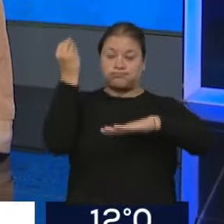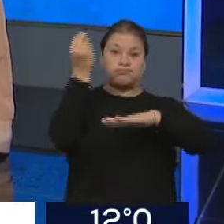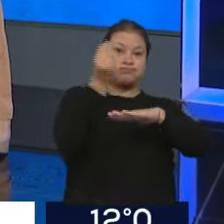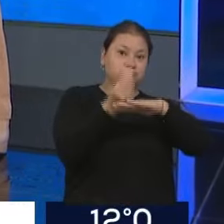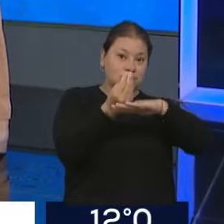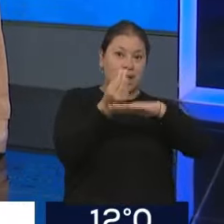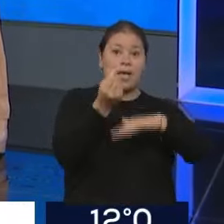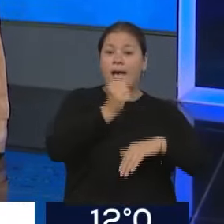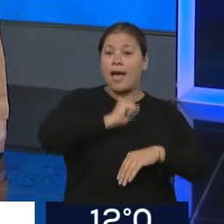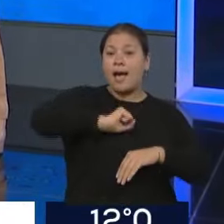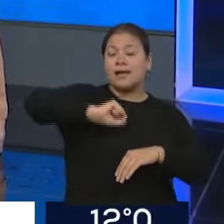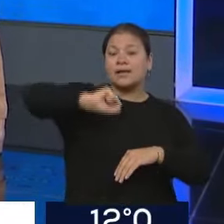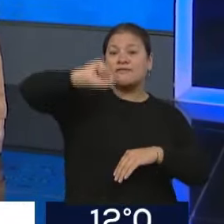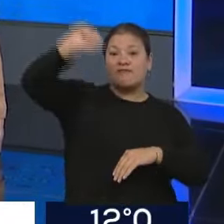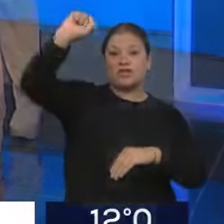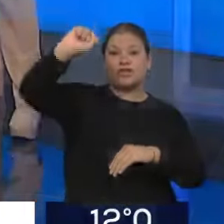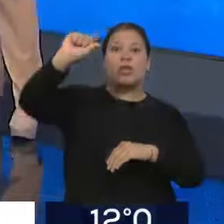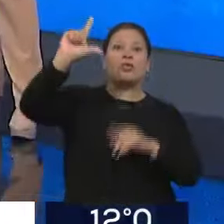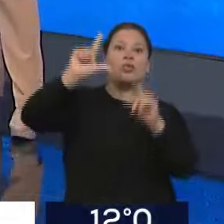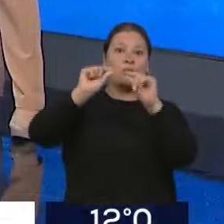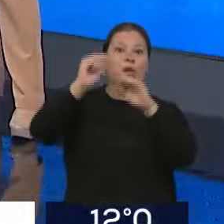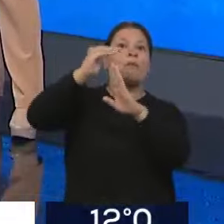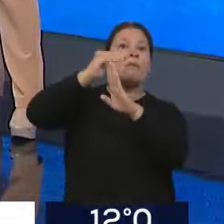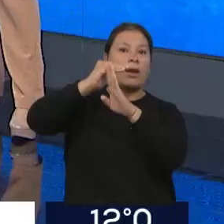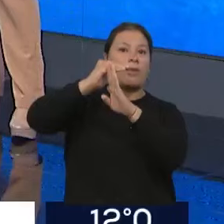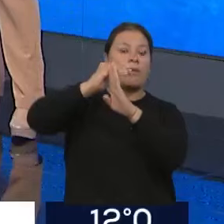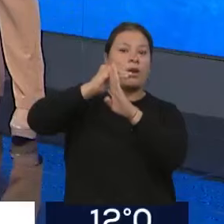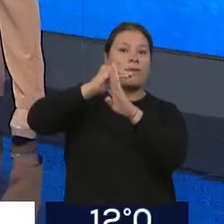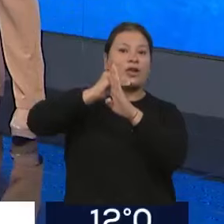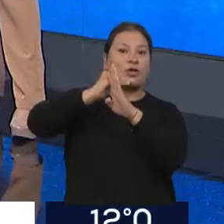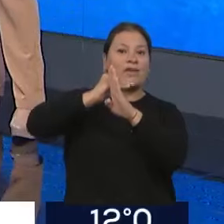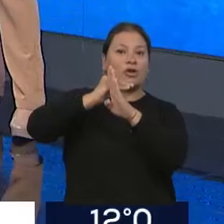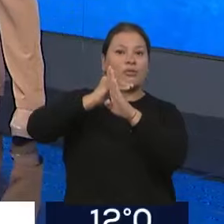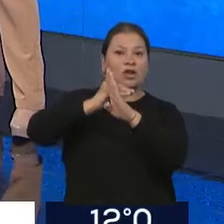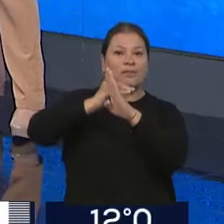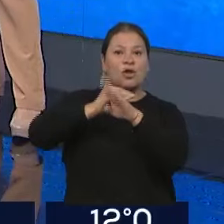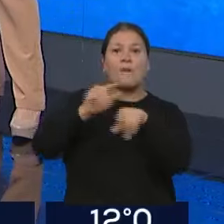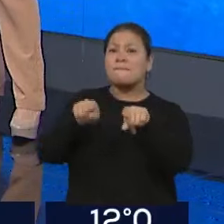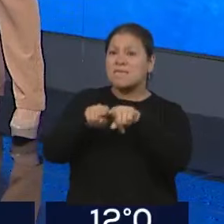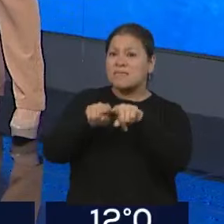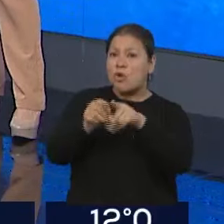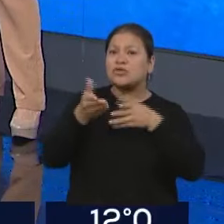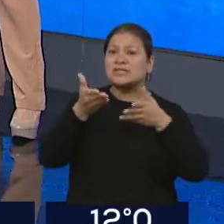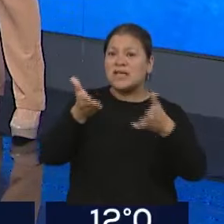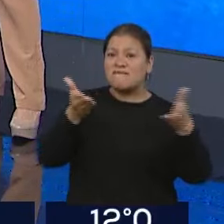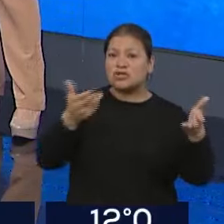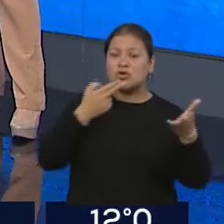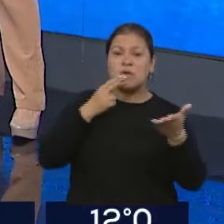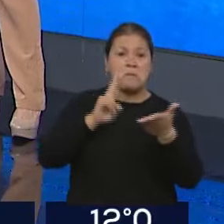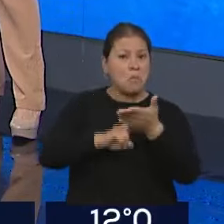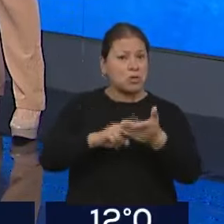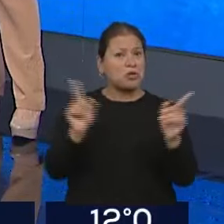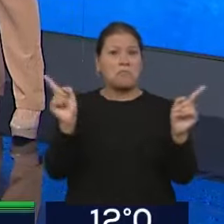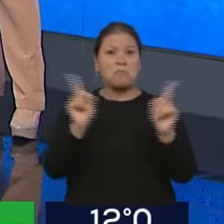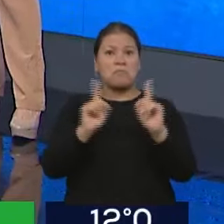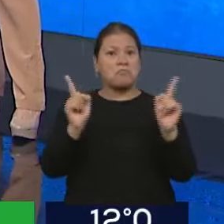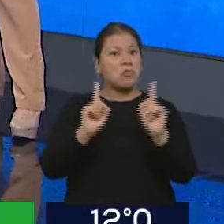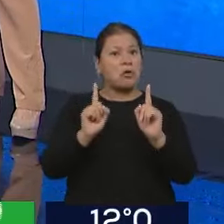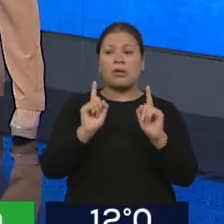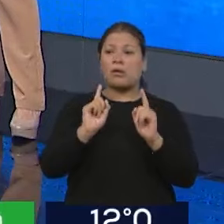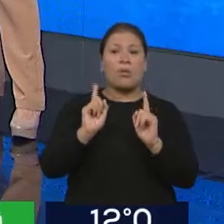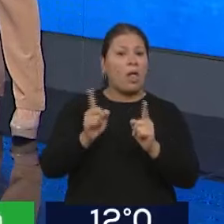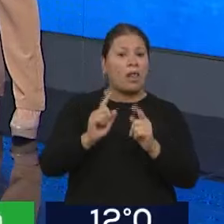inflación siempre se ha ido desacelerando, no ha ocurrido lo mismo con este capítulo, que es el que incluye el de las tarifas de luz y de